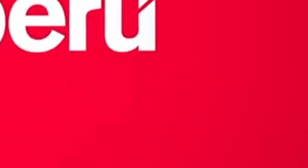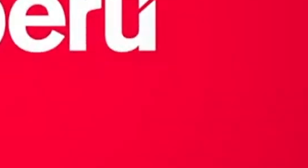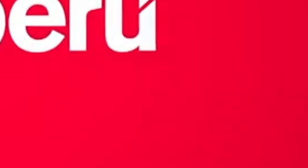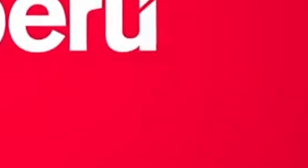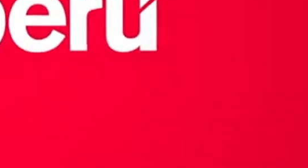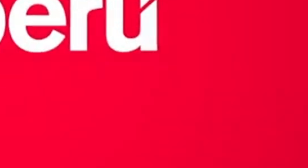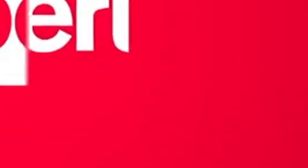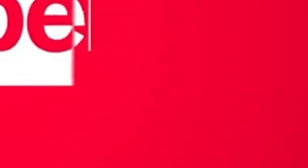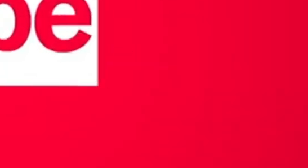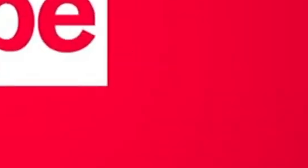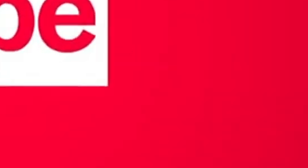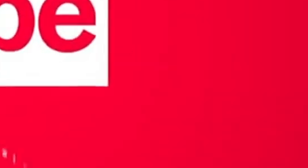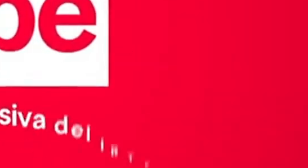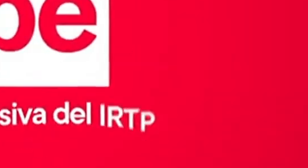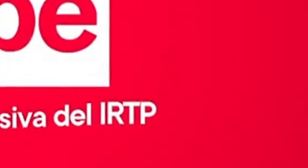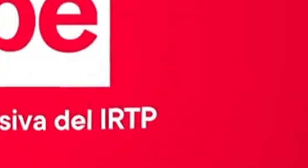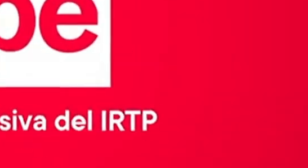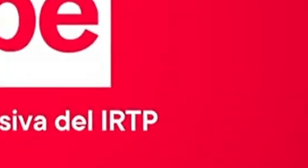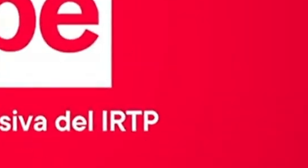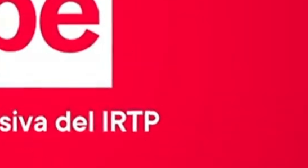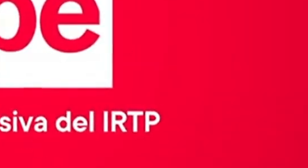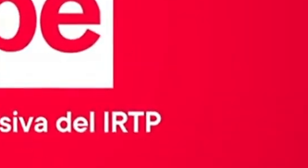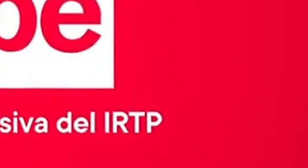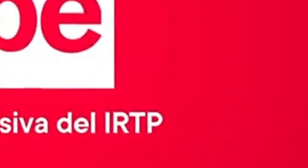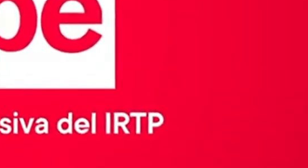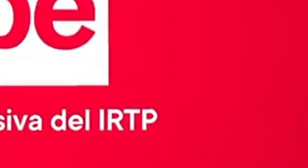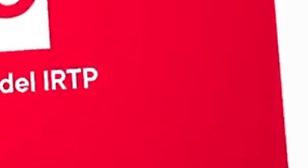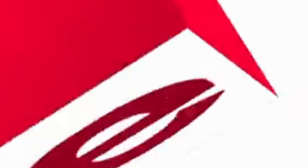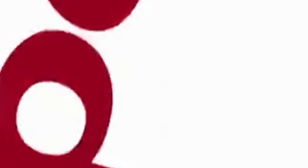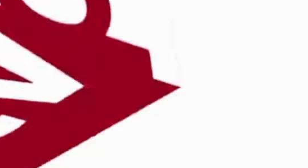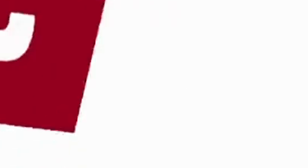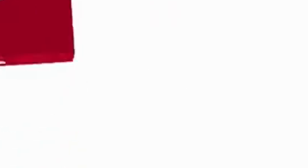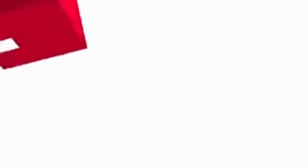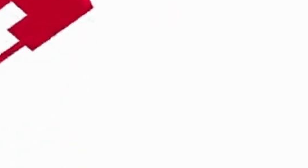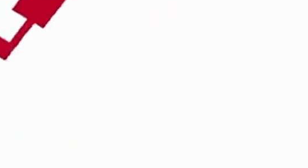TV Perú, la señal televisiva del IRTP.